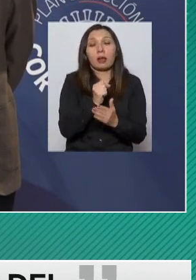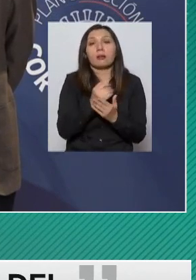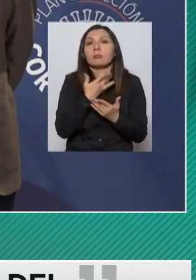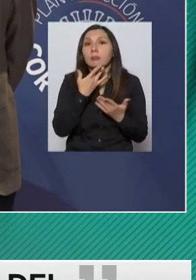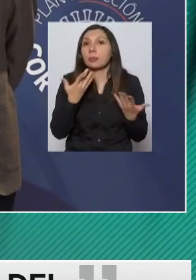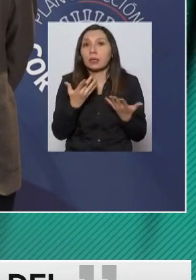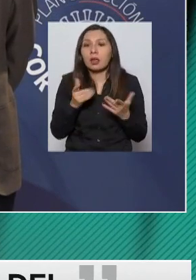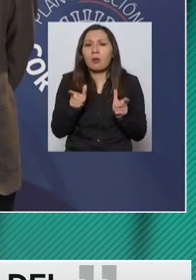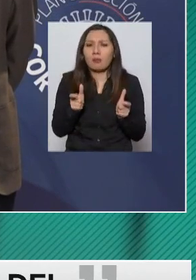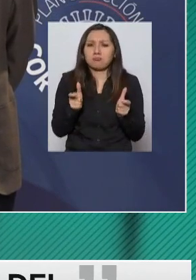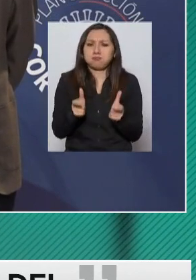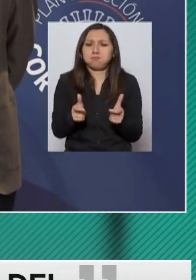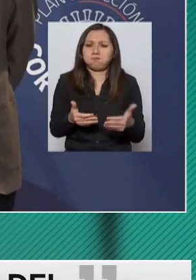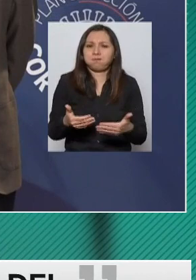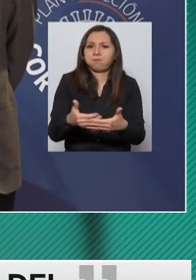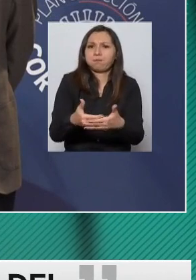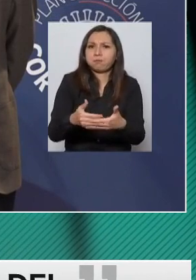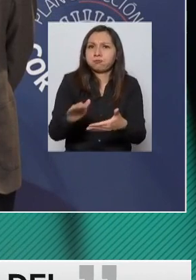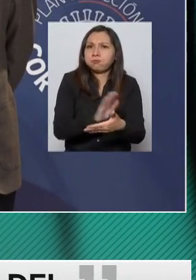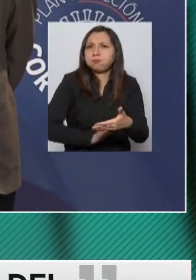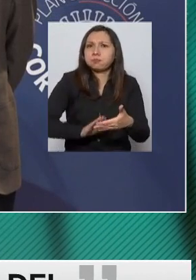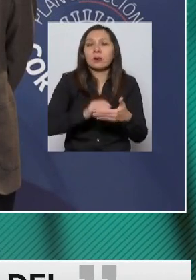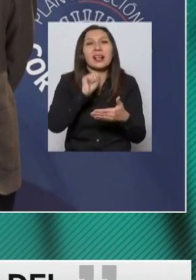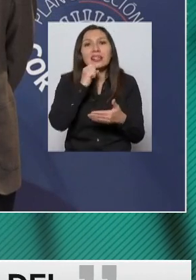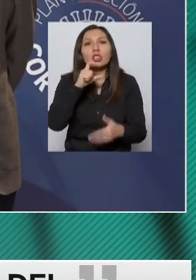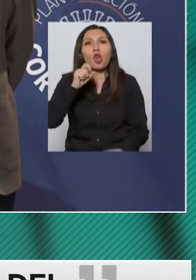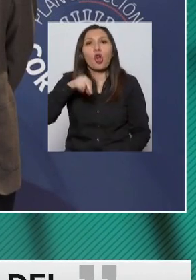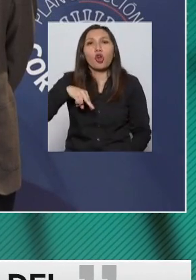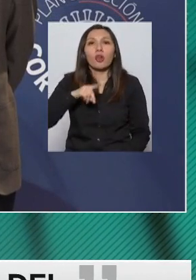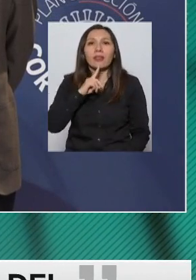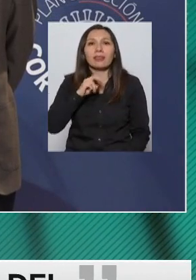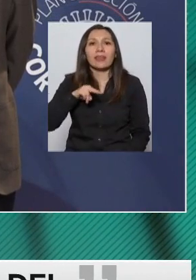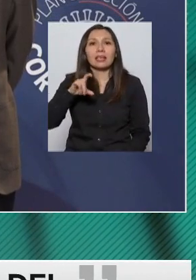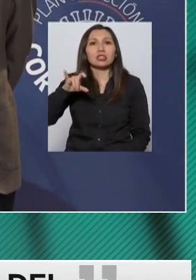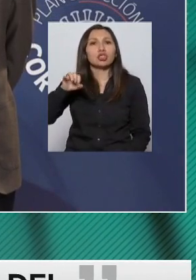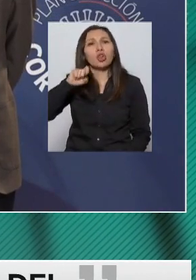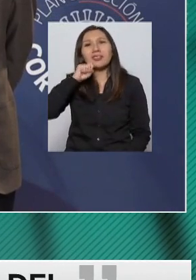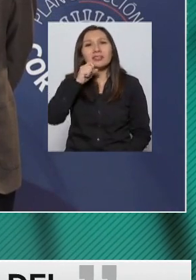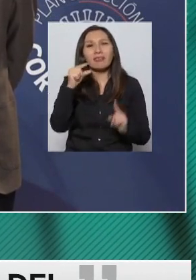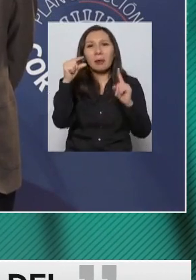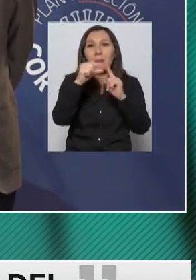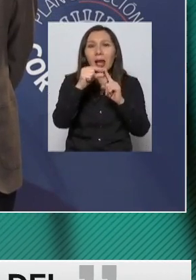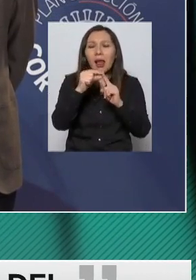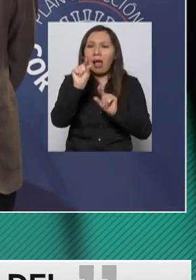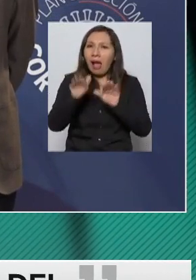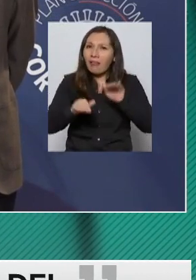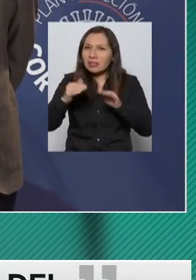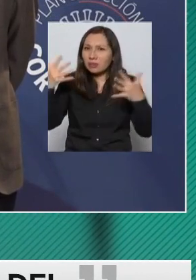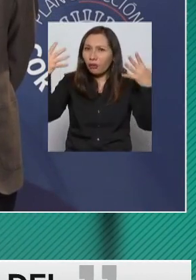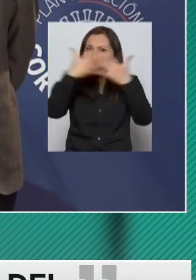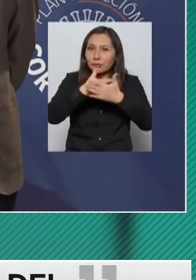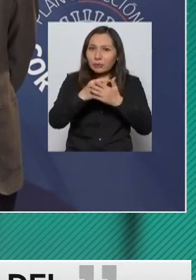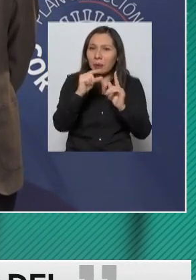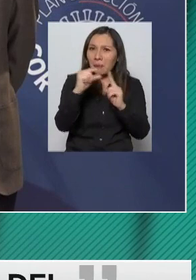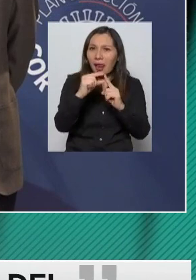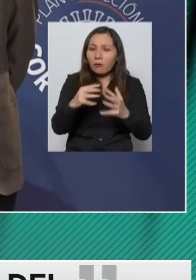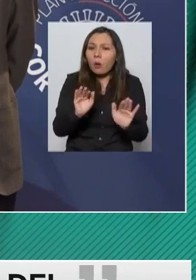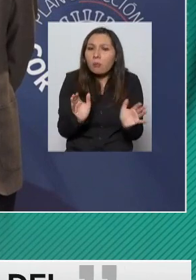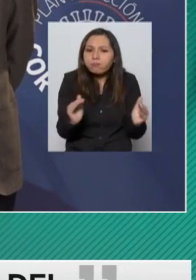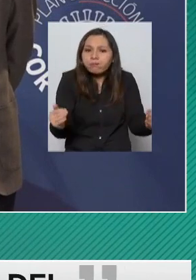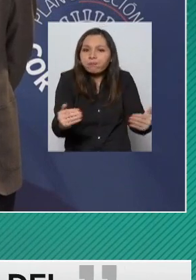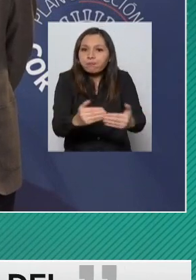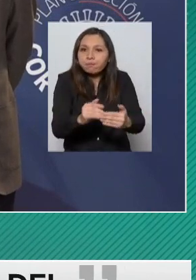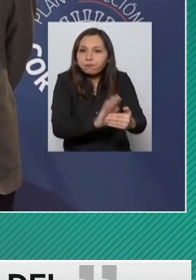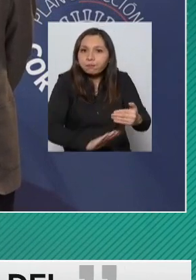por contención haciendo uso de una expresión que que ha sido confusa tenemos que